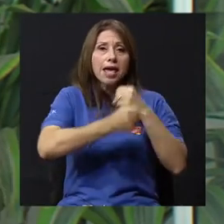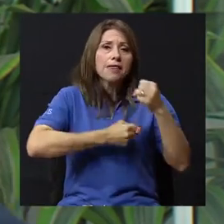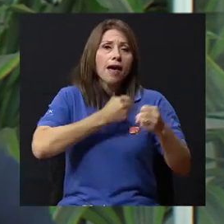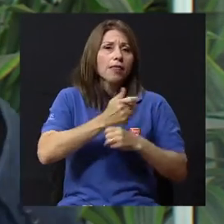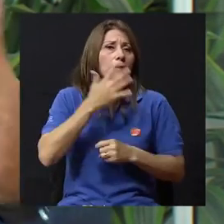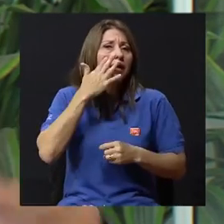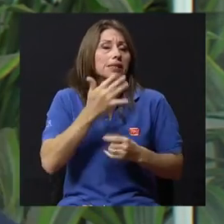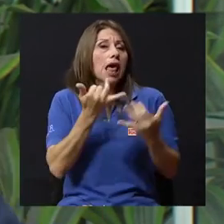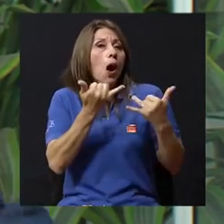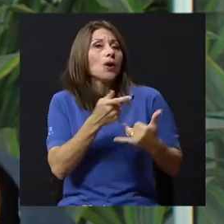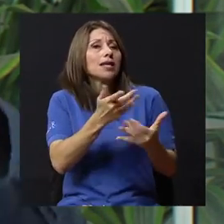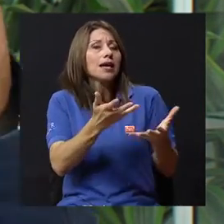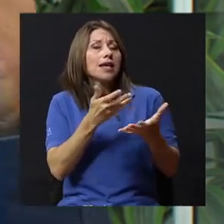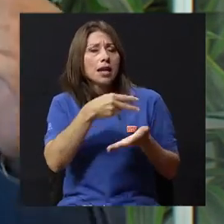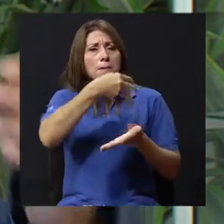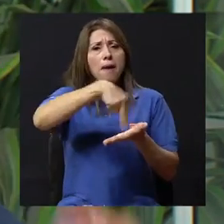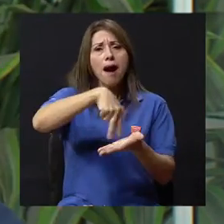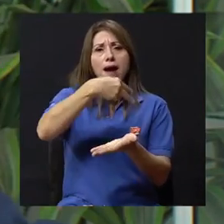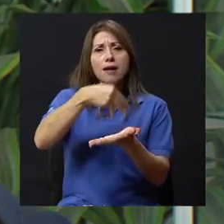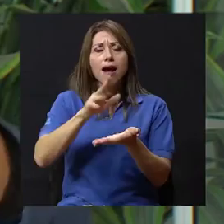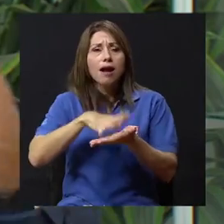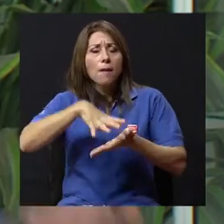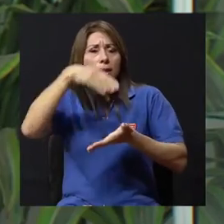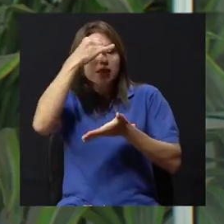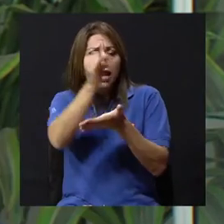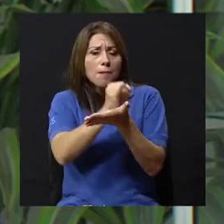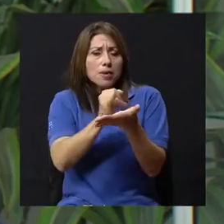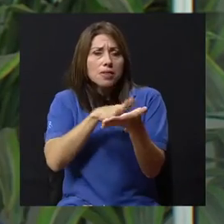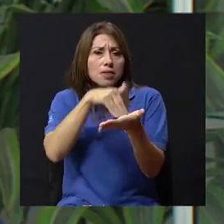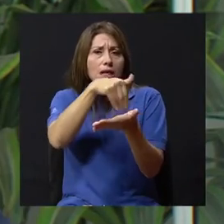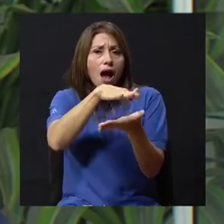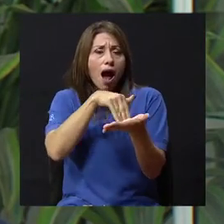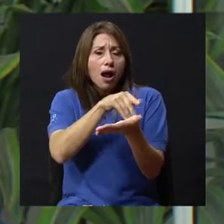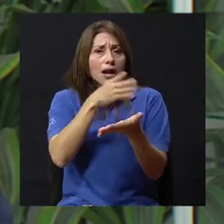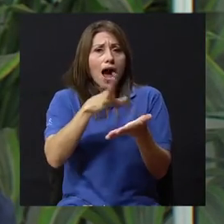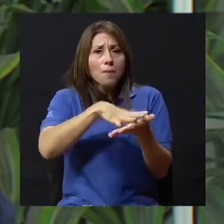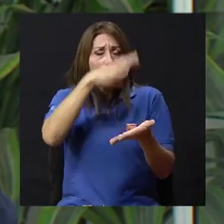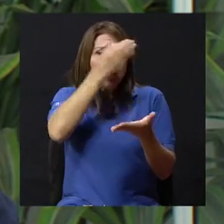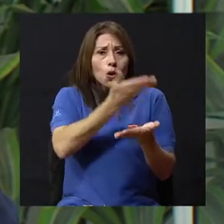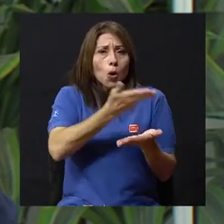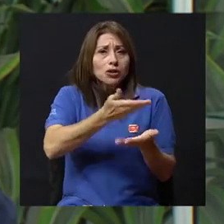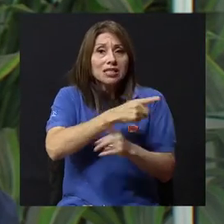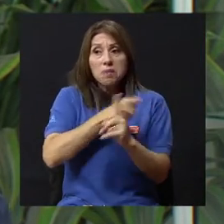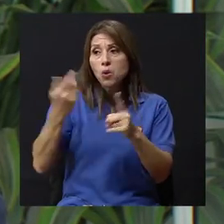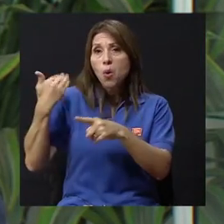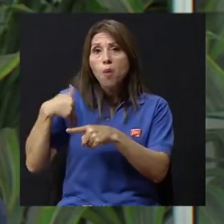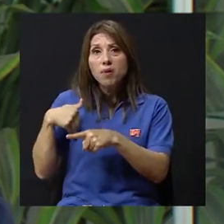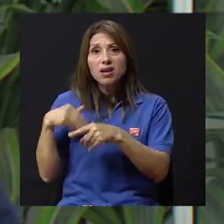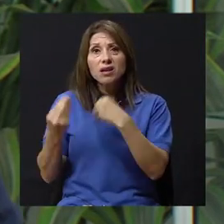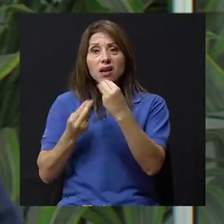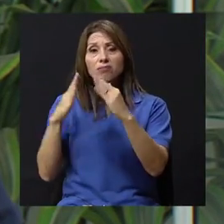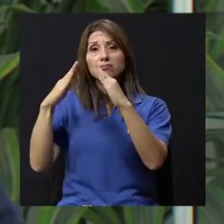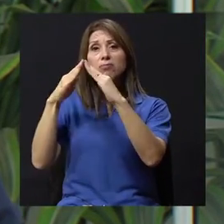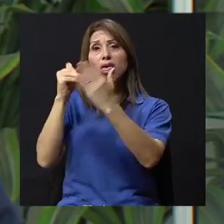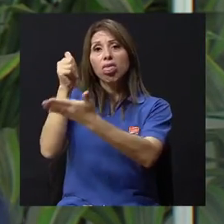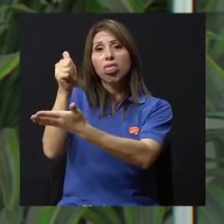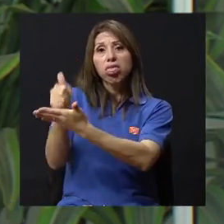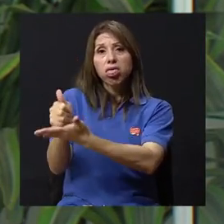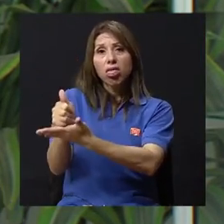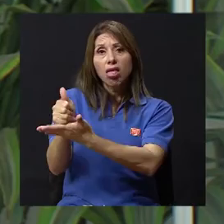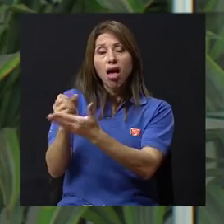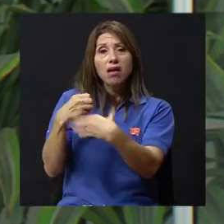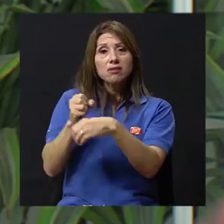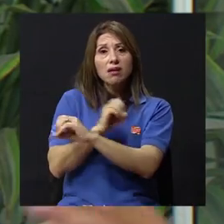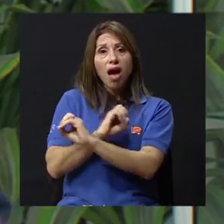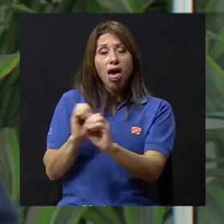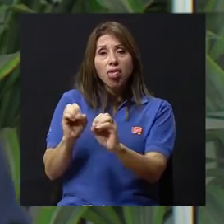quiere bailar, aprender a pintar, hacer una serie de cosas, él está metido en la casa sin hacer nada. Entonces, casi que